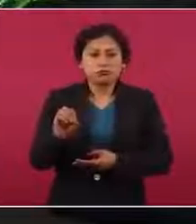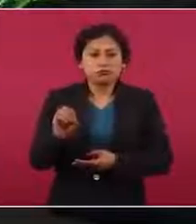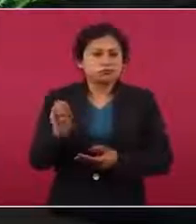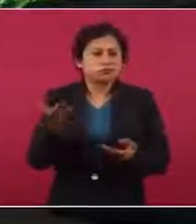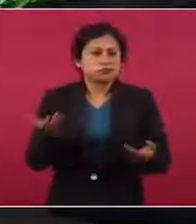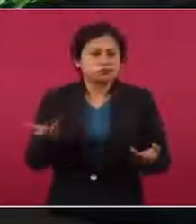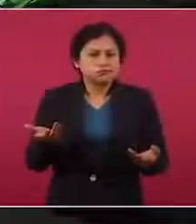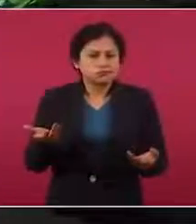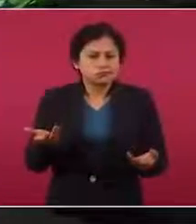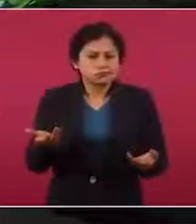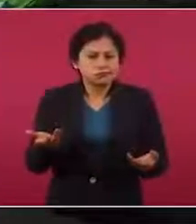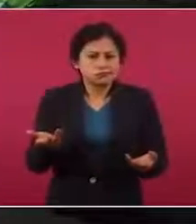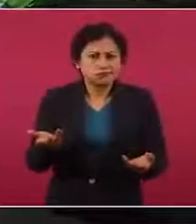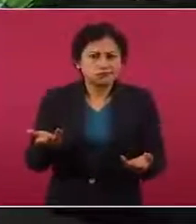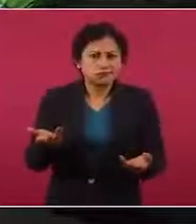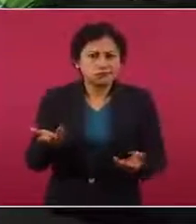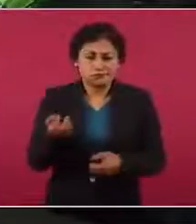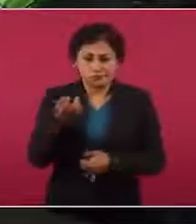Eso no está